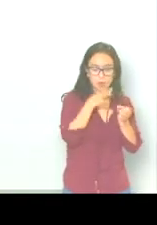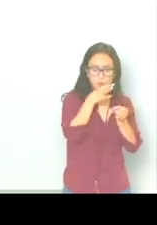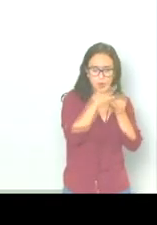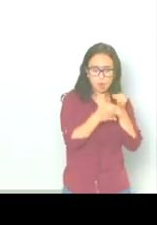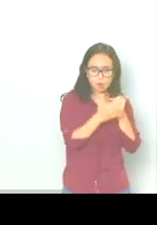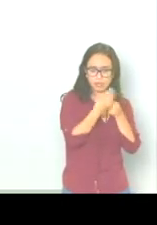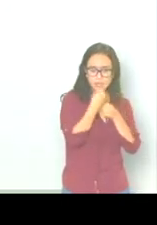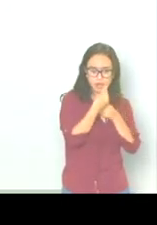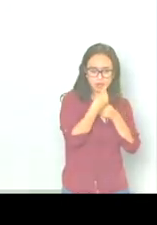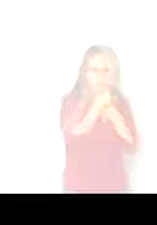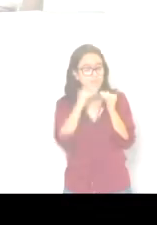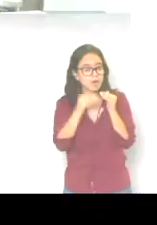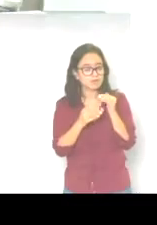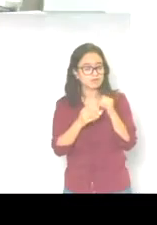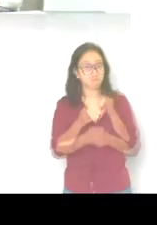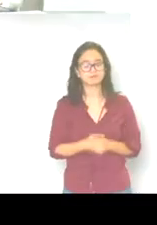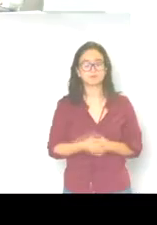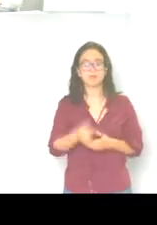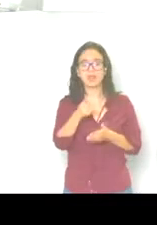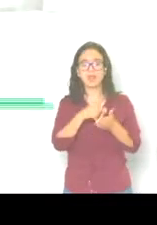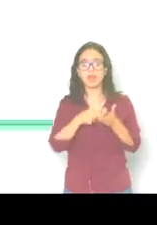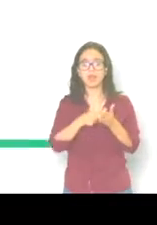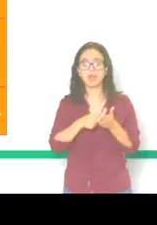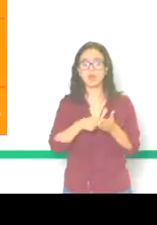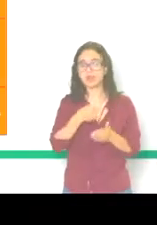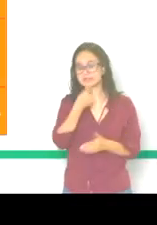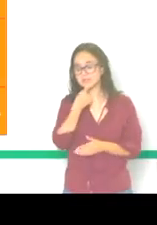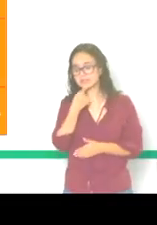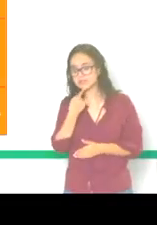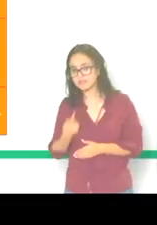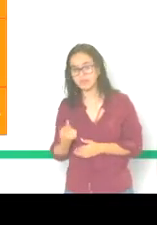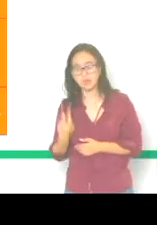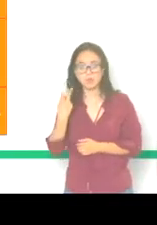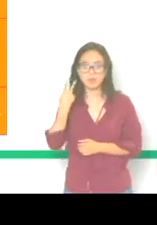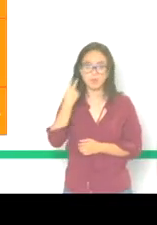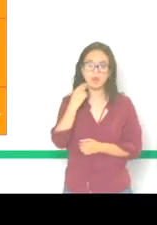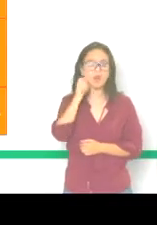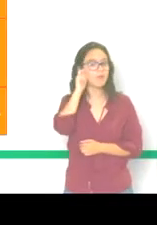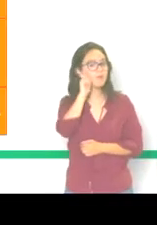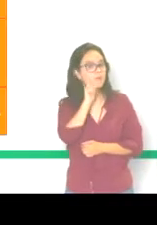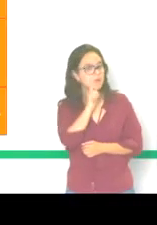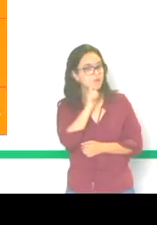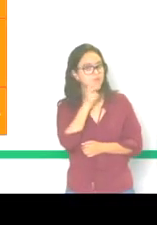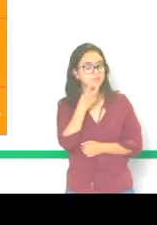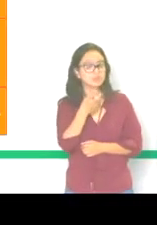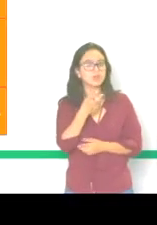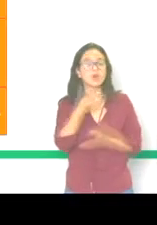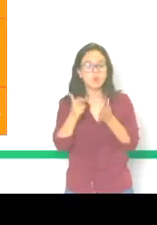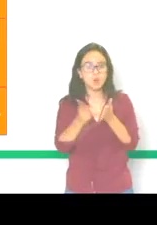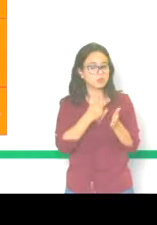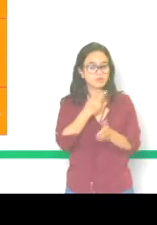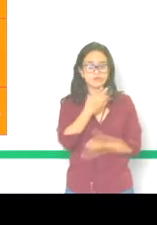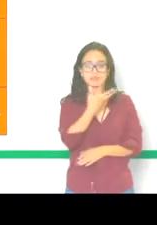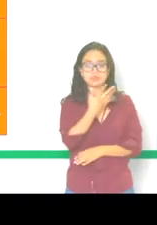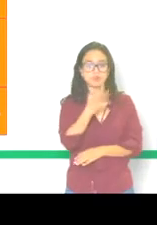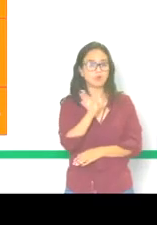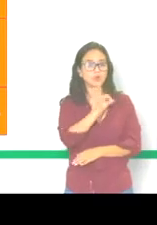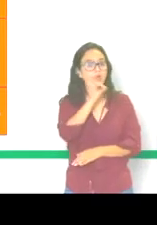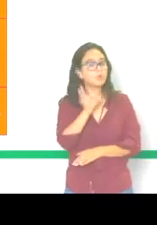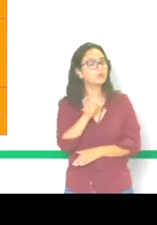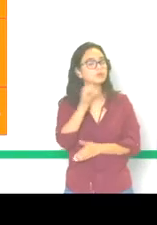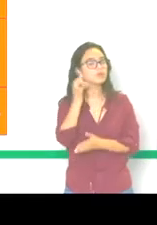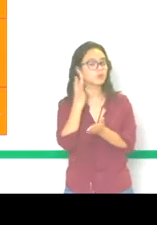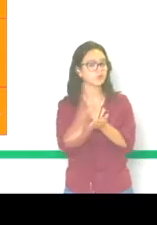se haya dado su recepción. En la parte de peluquerías, estéticas y barberías disminuimos nuevamente al 50% de su